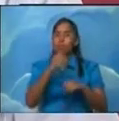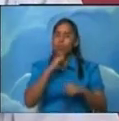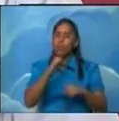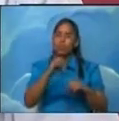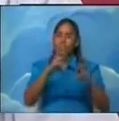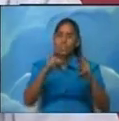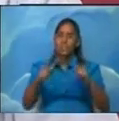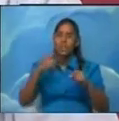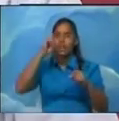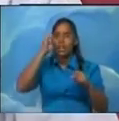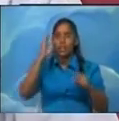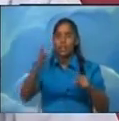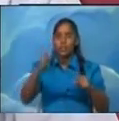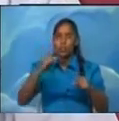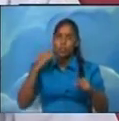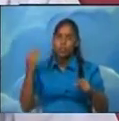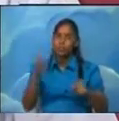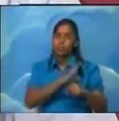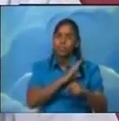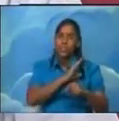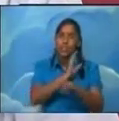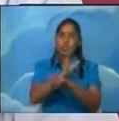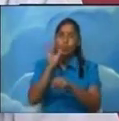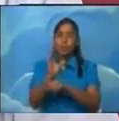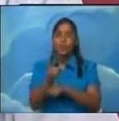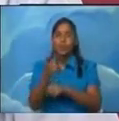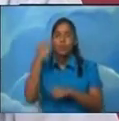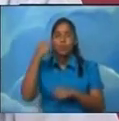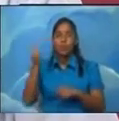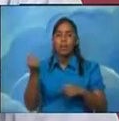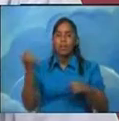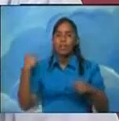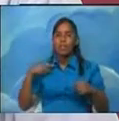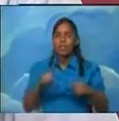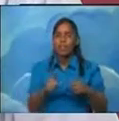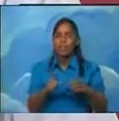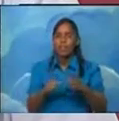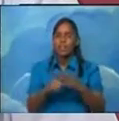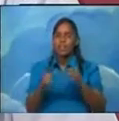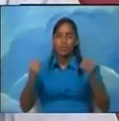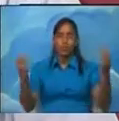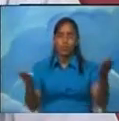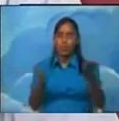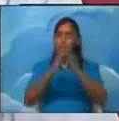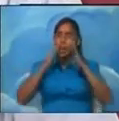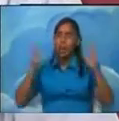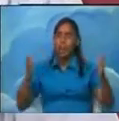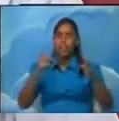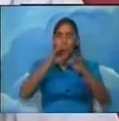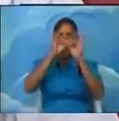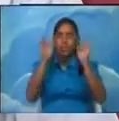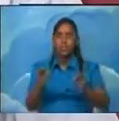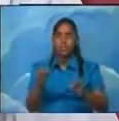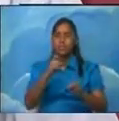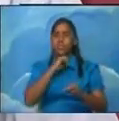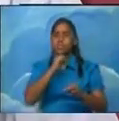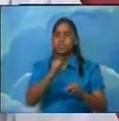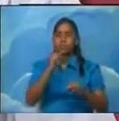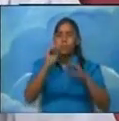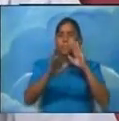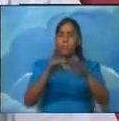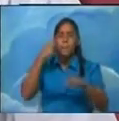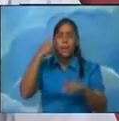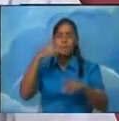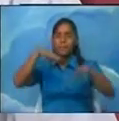tierra que Dios se ha encargado de cuidarla para tenerla en óptimas condiciones. Eso nos da pie para entender,